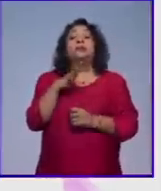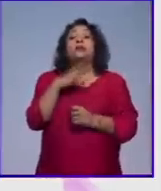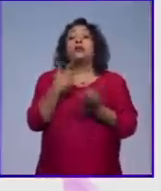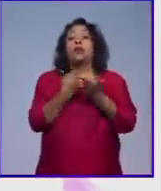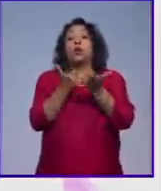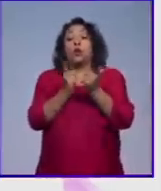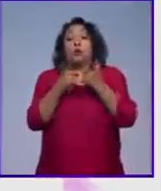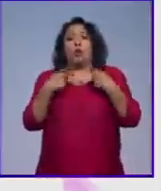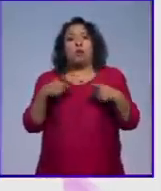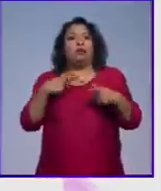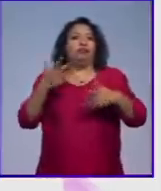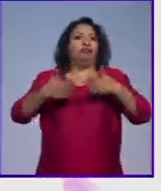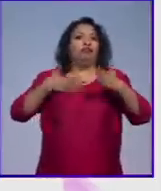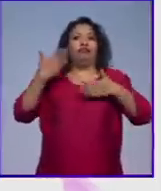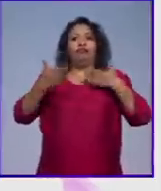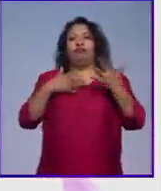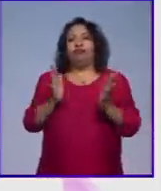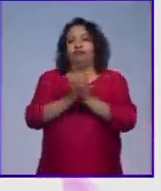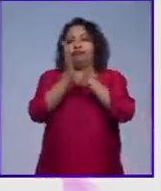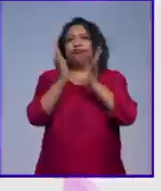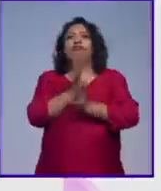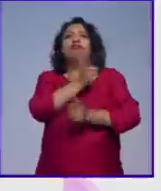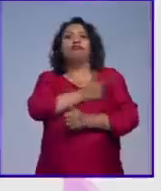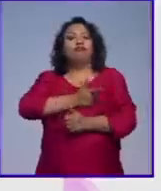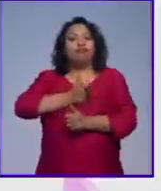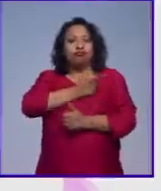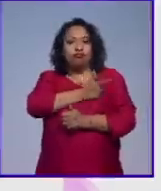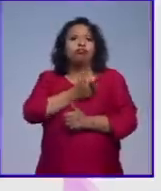un grupo de gente entusiasta que está